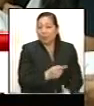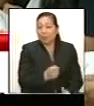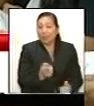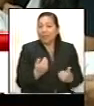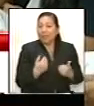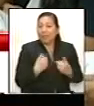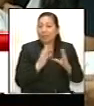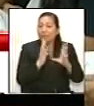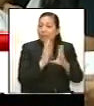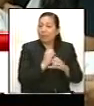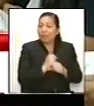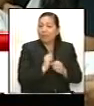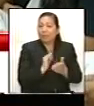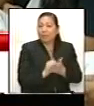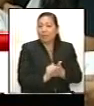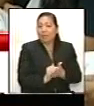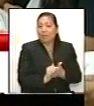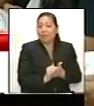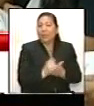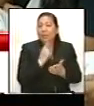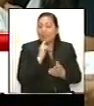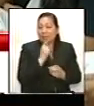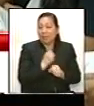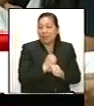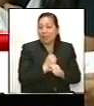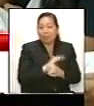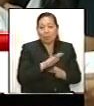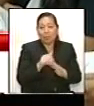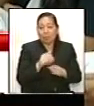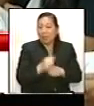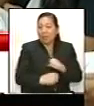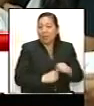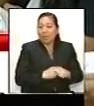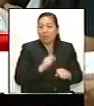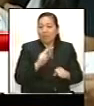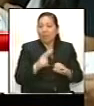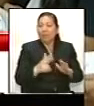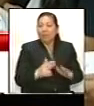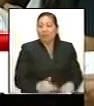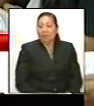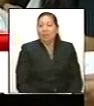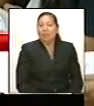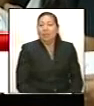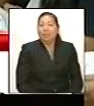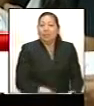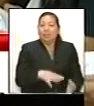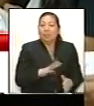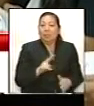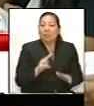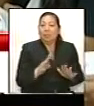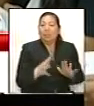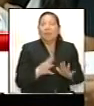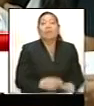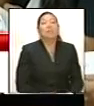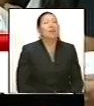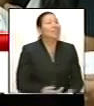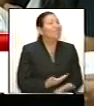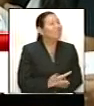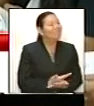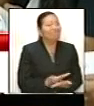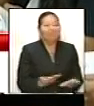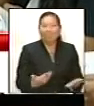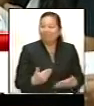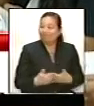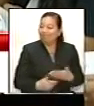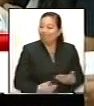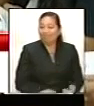tienen un resumen estadístico de lo que se trabajó durante todo el año 2018. En este 2019 me han dicho que no están continuando